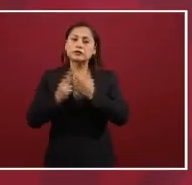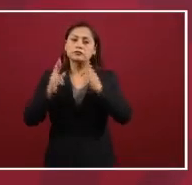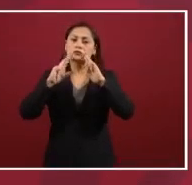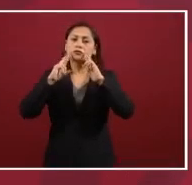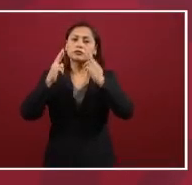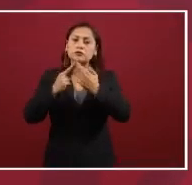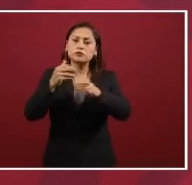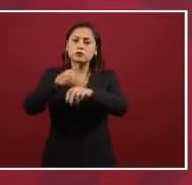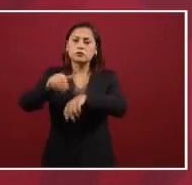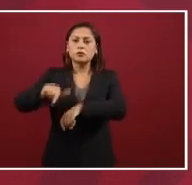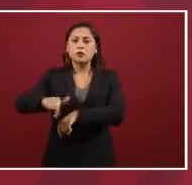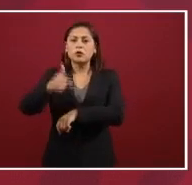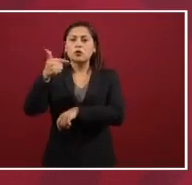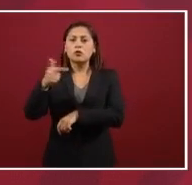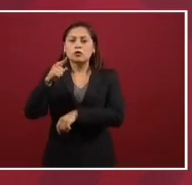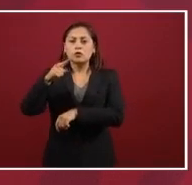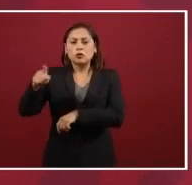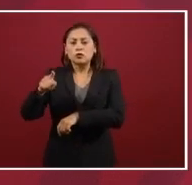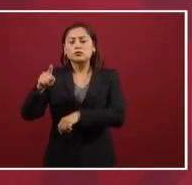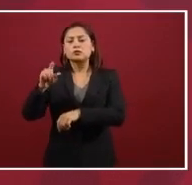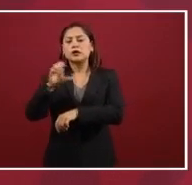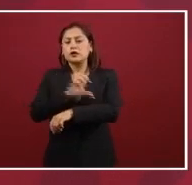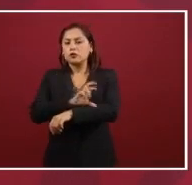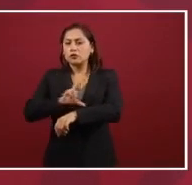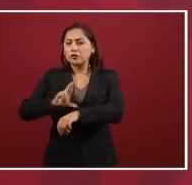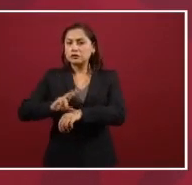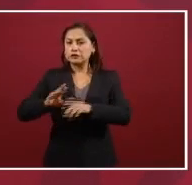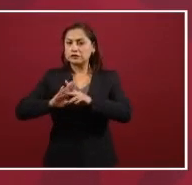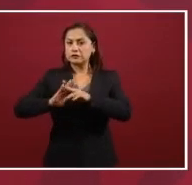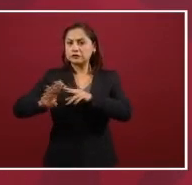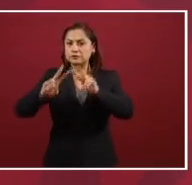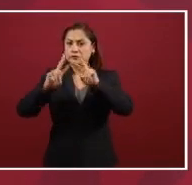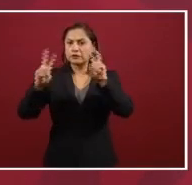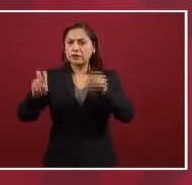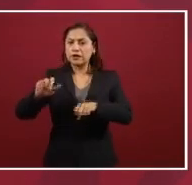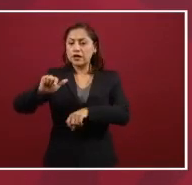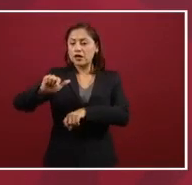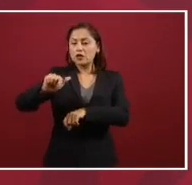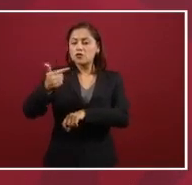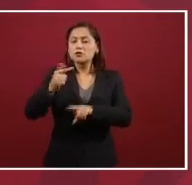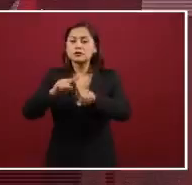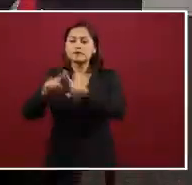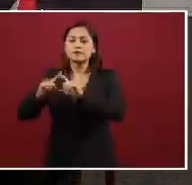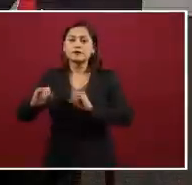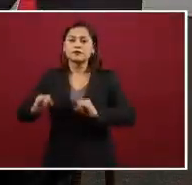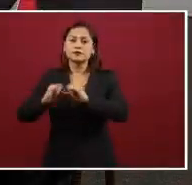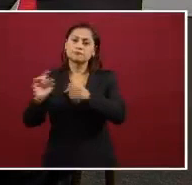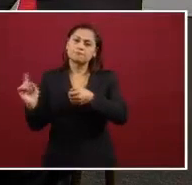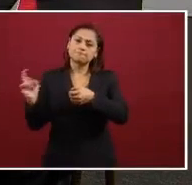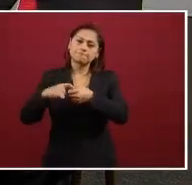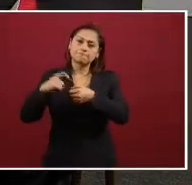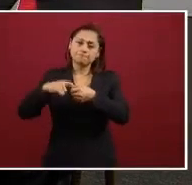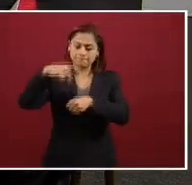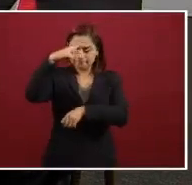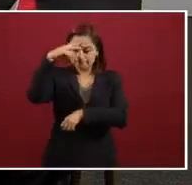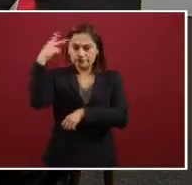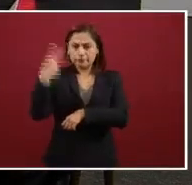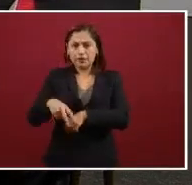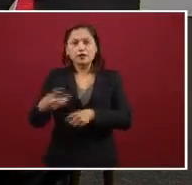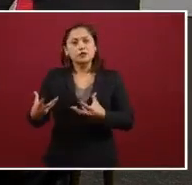Mecanismo de Coordinación Migratoria, participan 12 instituciones mexicanas, así como El